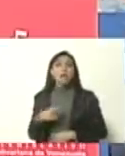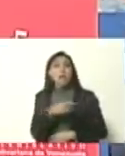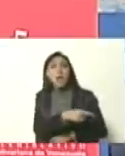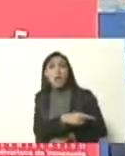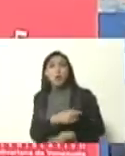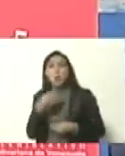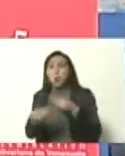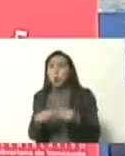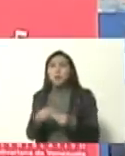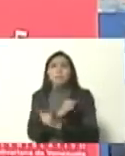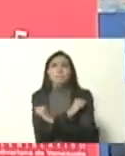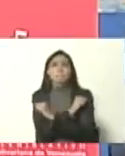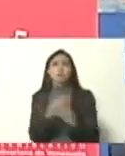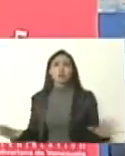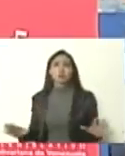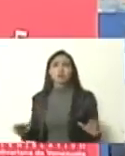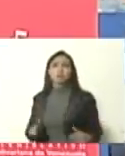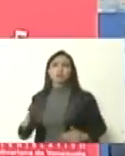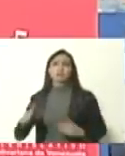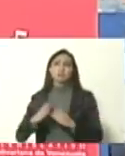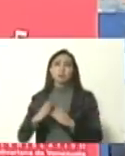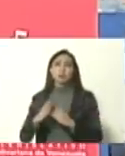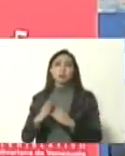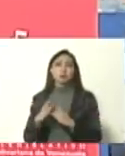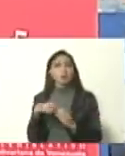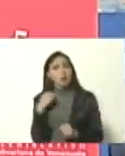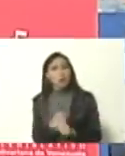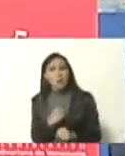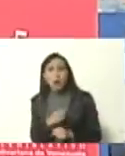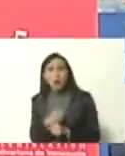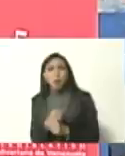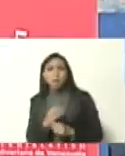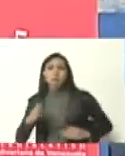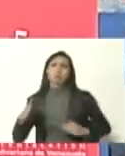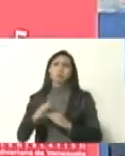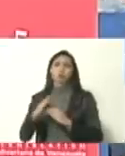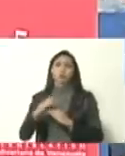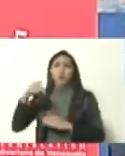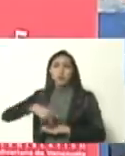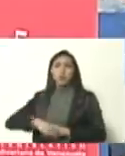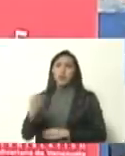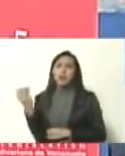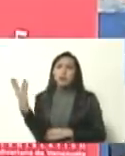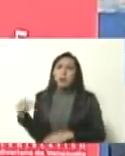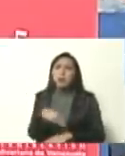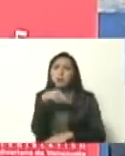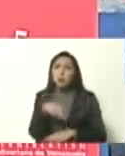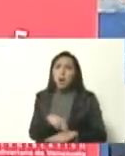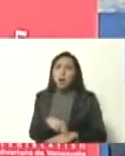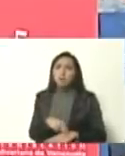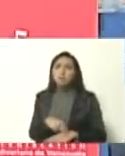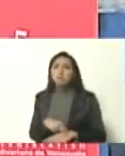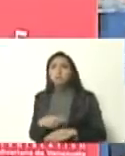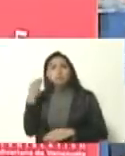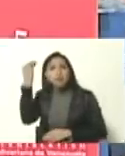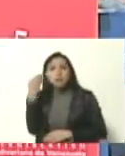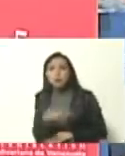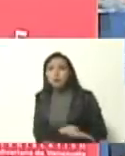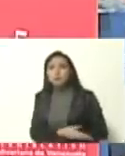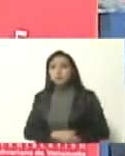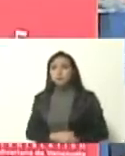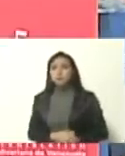que se detuviera esa acción de la Asamblea Nacional. Cuando Leopoldo López fue a Colombia,